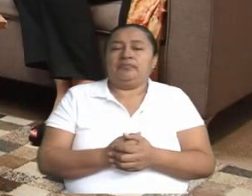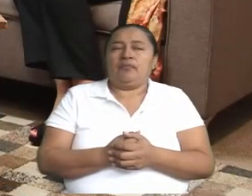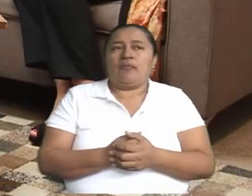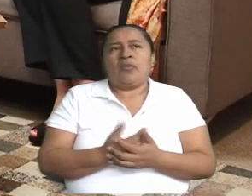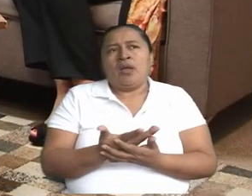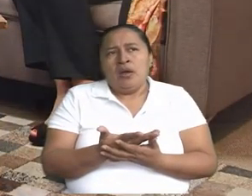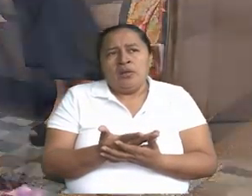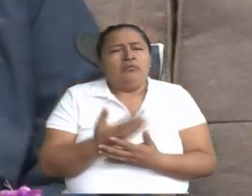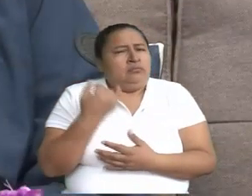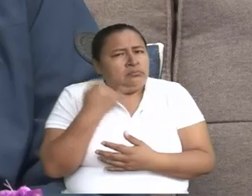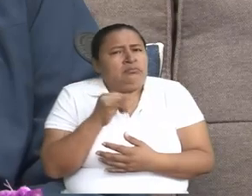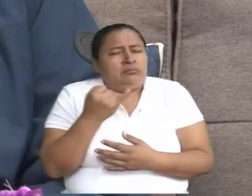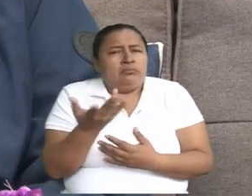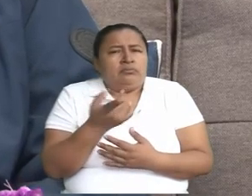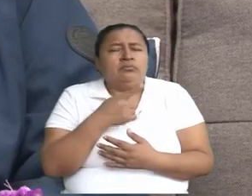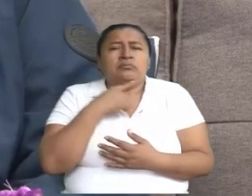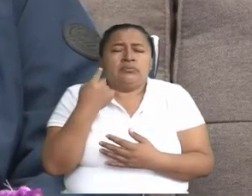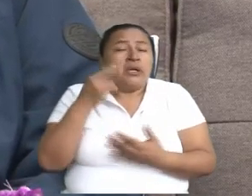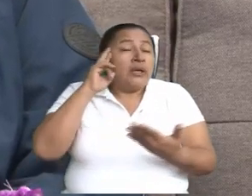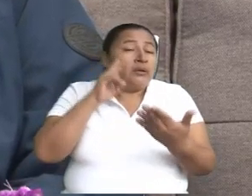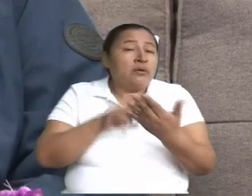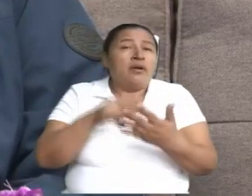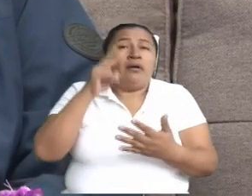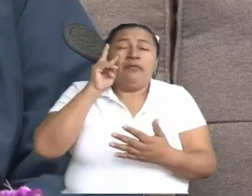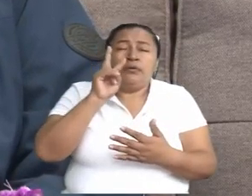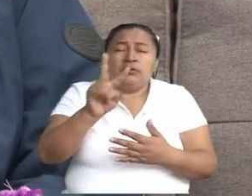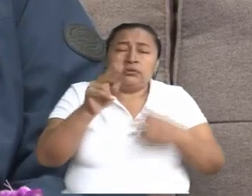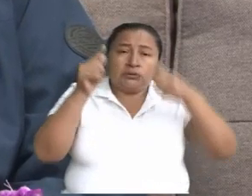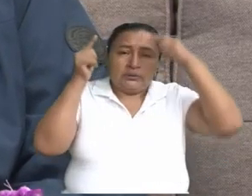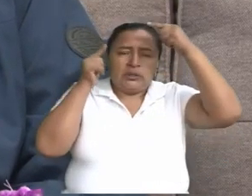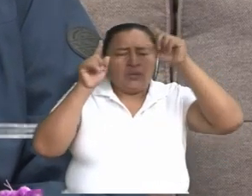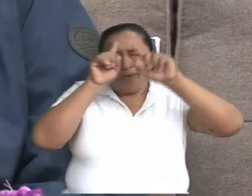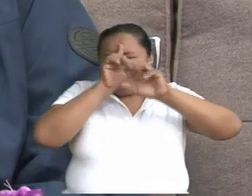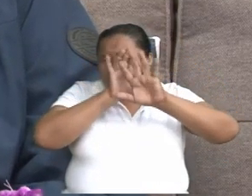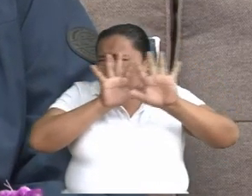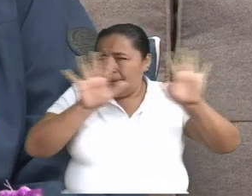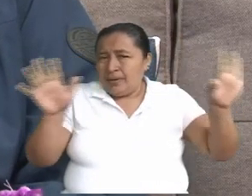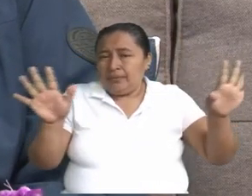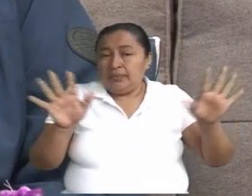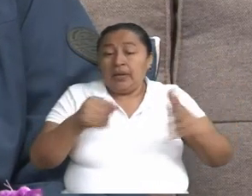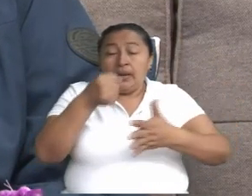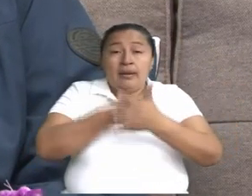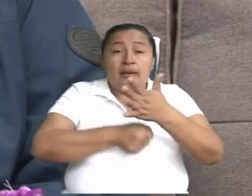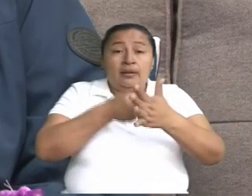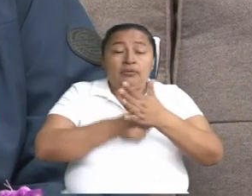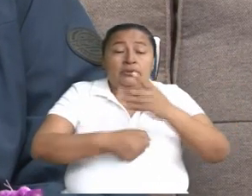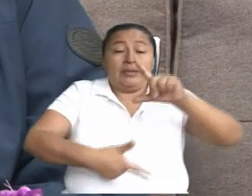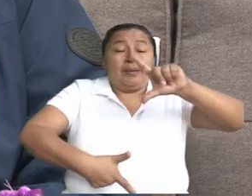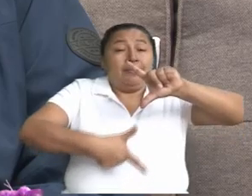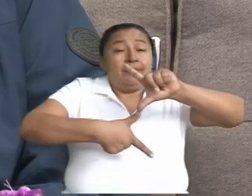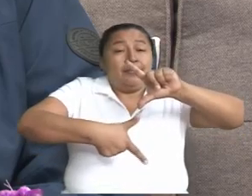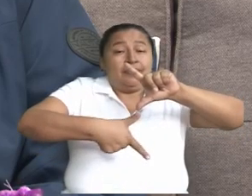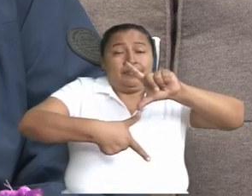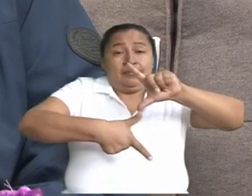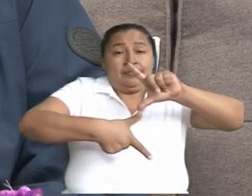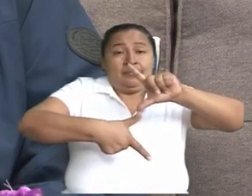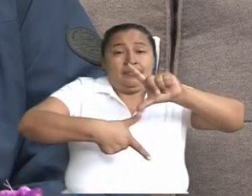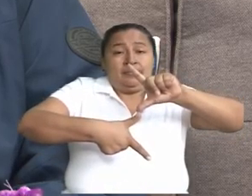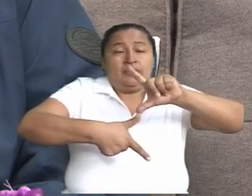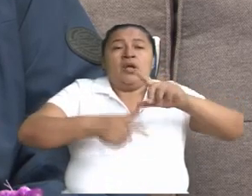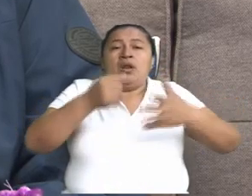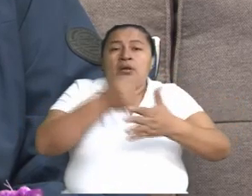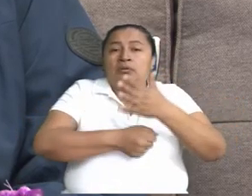Exactamente, la visión, recordar la visión de Sandino, que es muy, muy clara, que la lucha era de América Latina. La